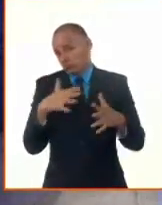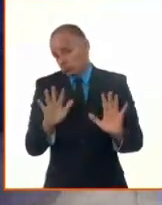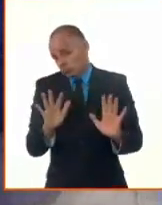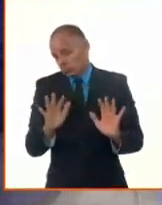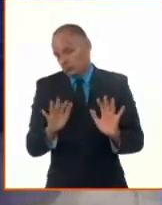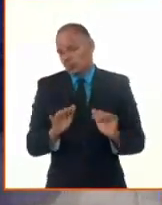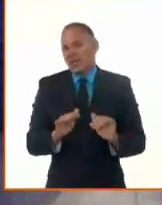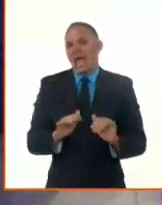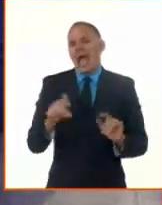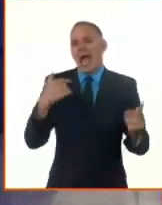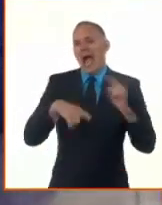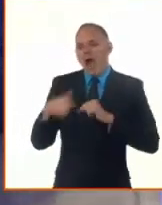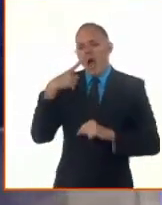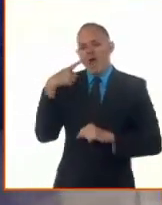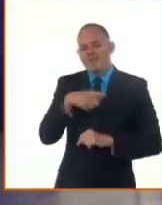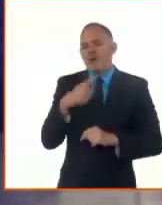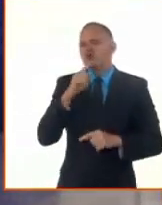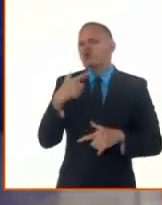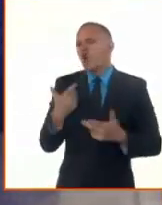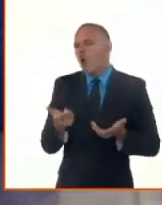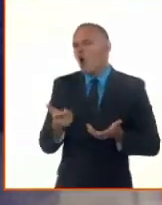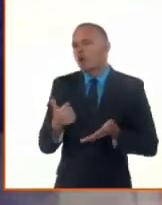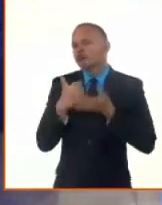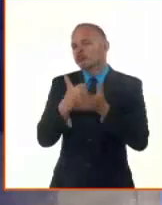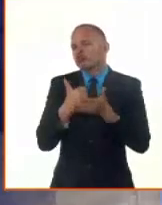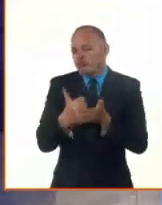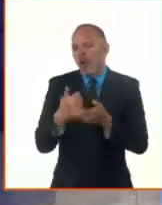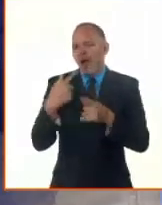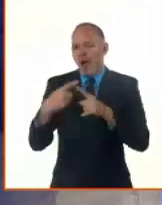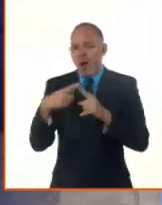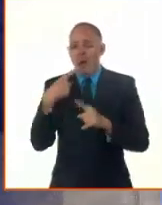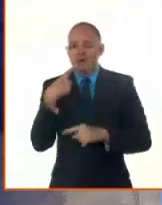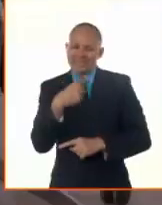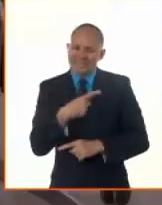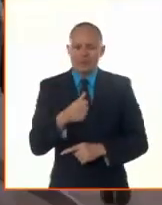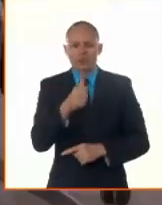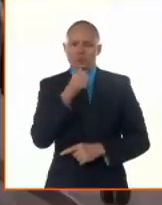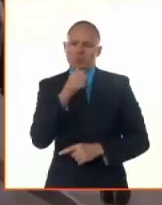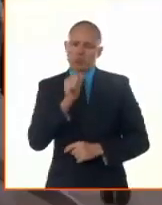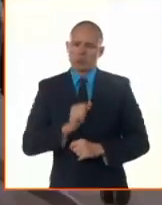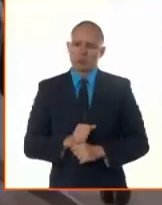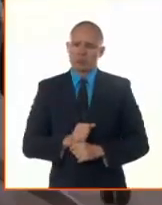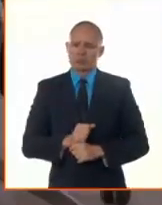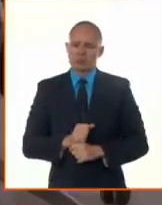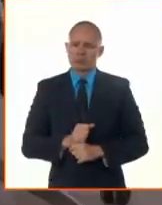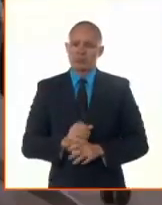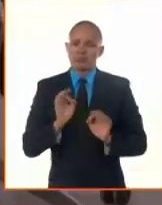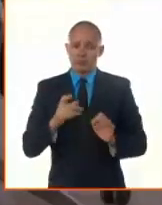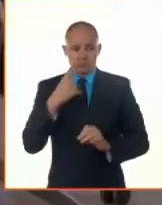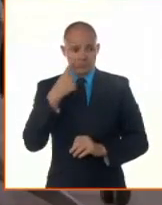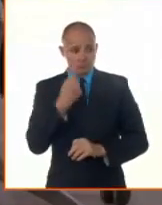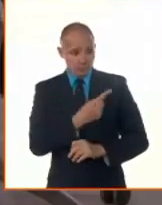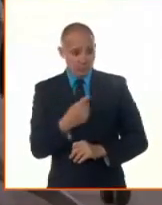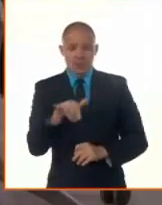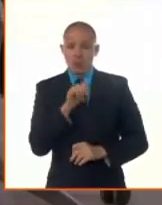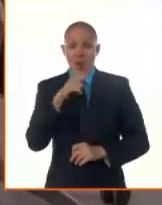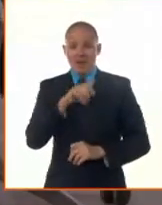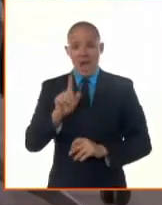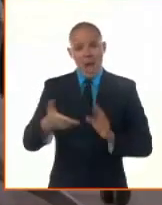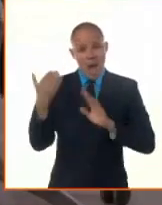de apoyatura a Estados Unidos en el área fíjate hasta en la acción contra Irán